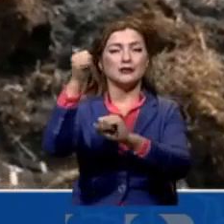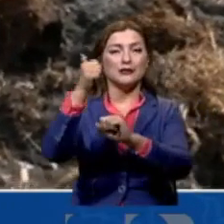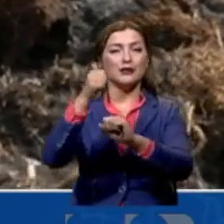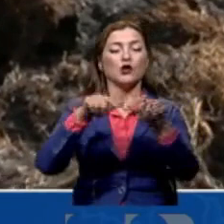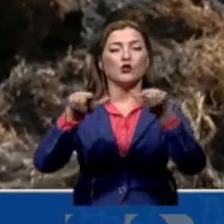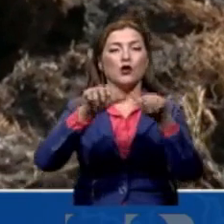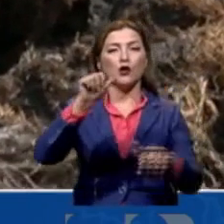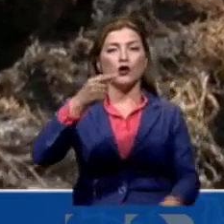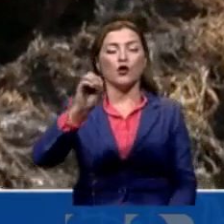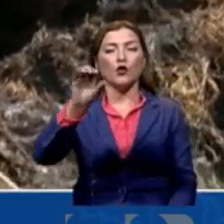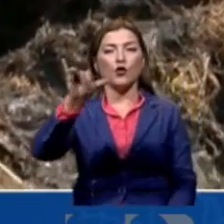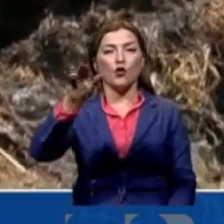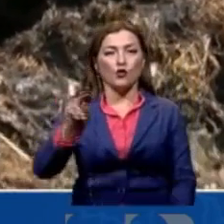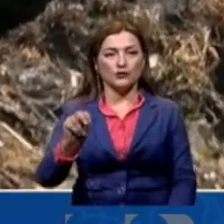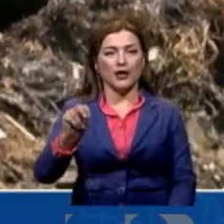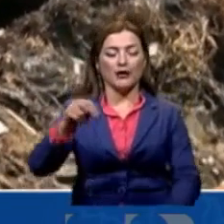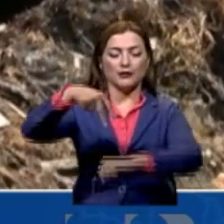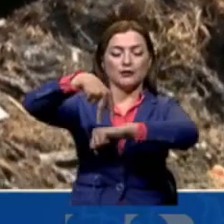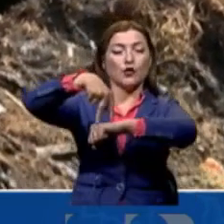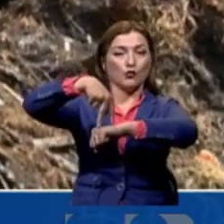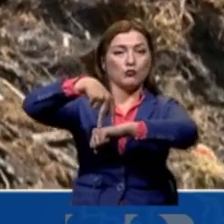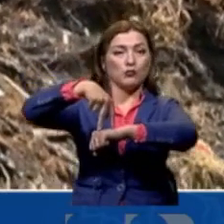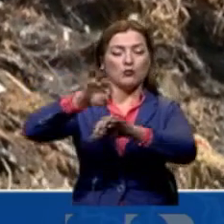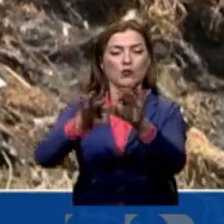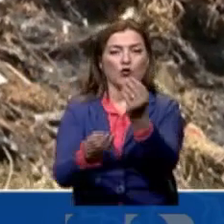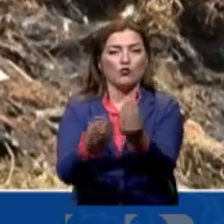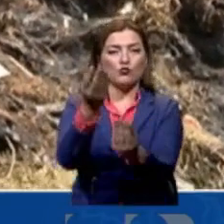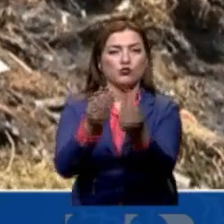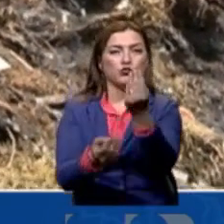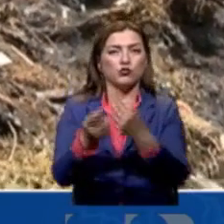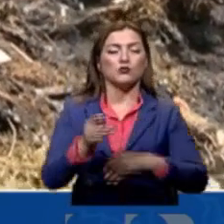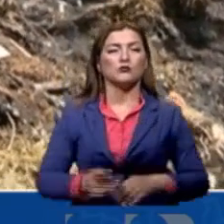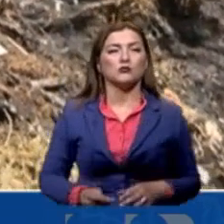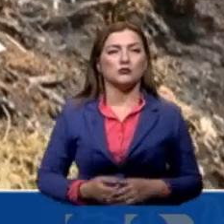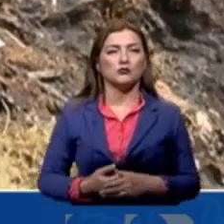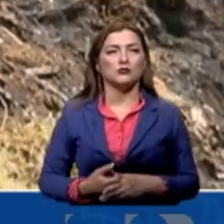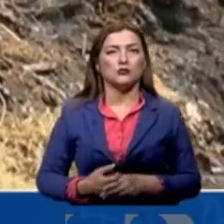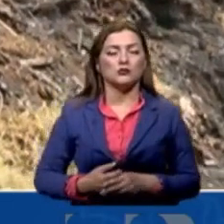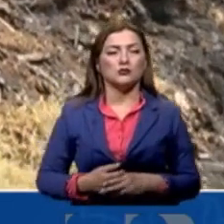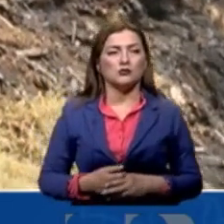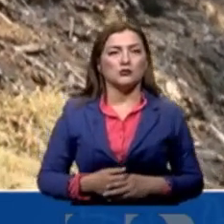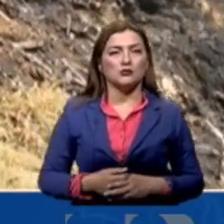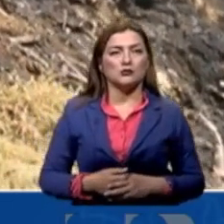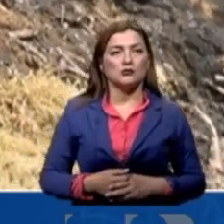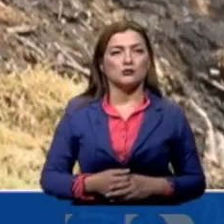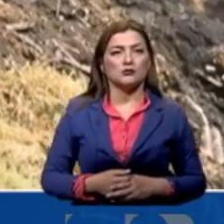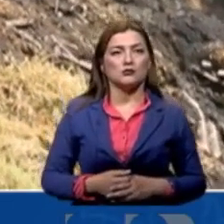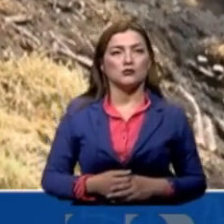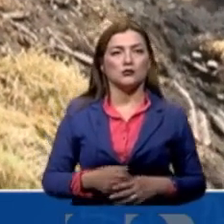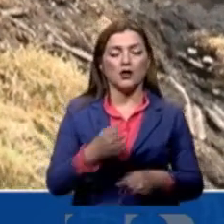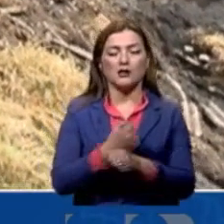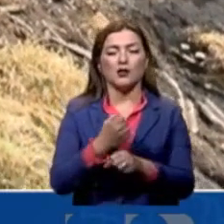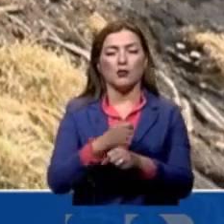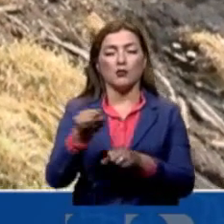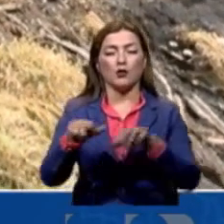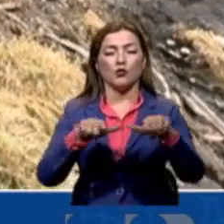Agoyán, en el Panecillo, fuimos despachados a un incendio forestal. Están trabajando una unidad contra incendios y dos de abastecimiento con